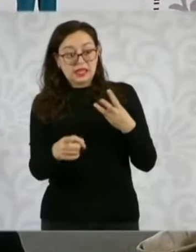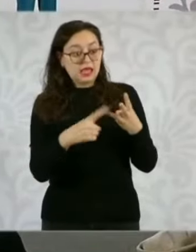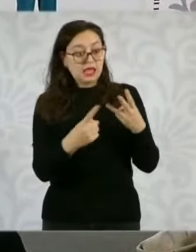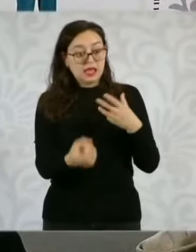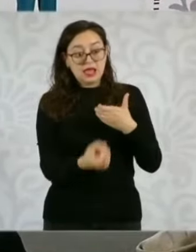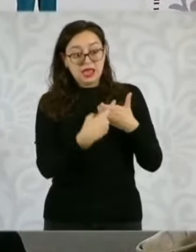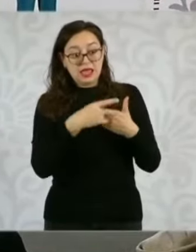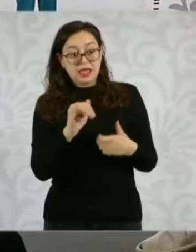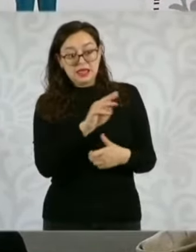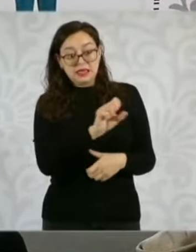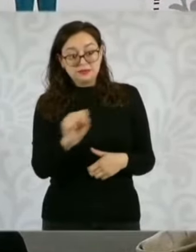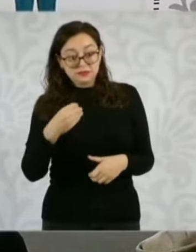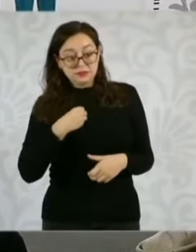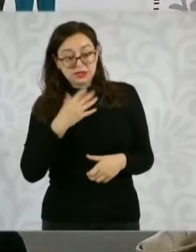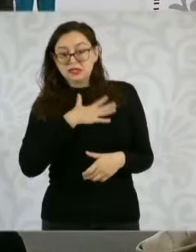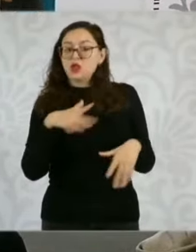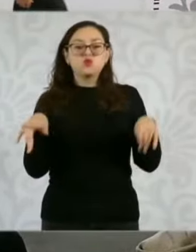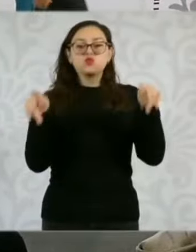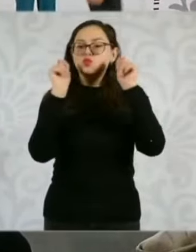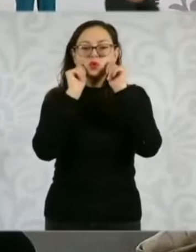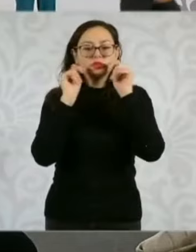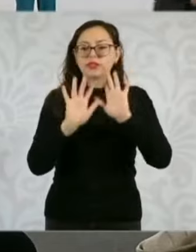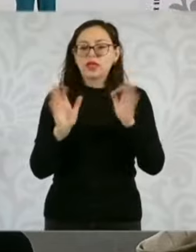IMSS Bienestar. Será todo por mi parte. Gracias.